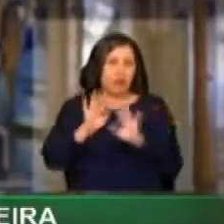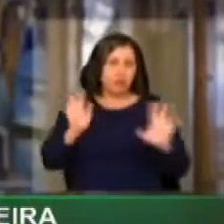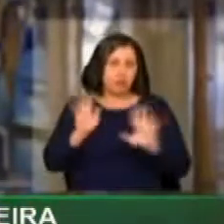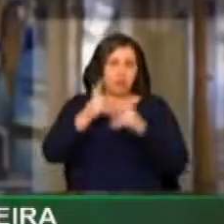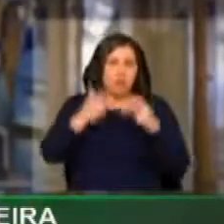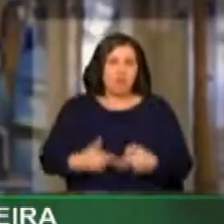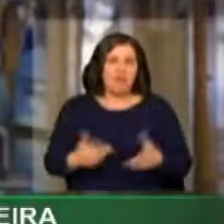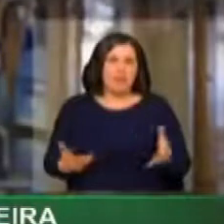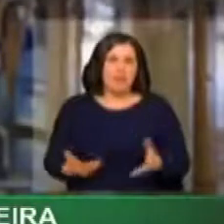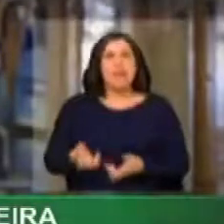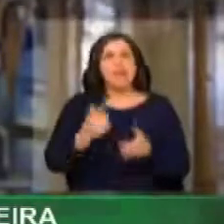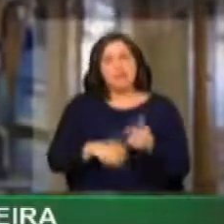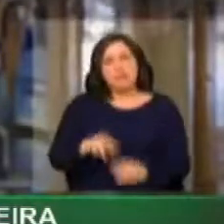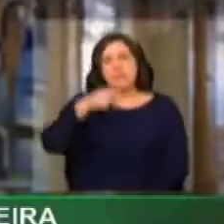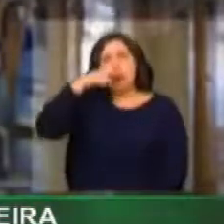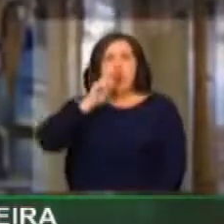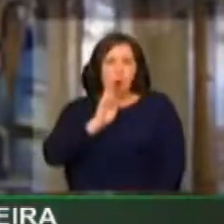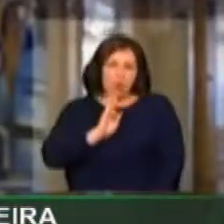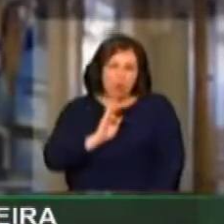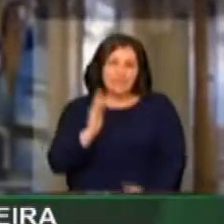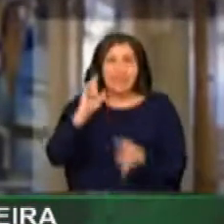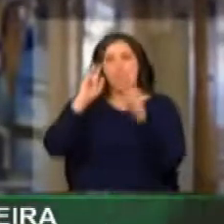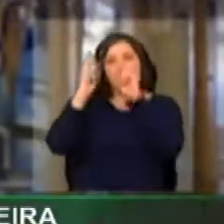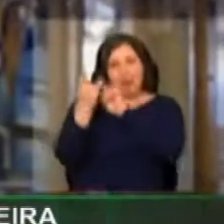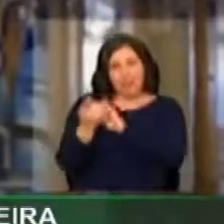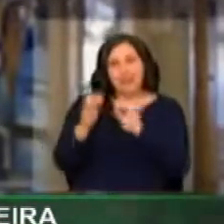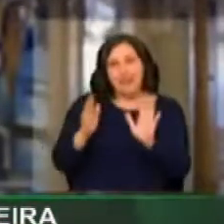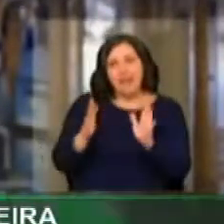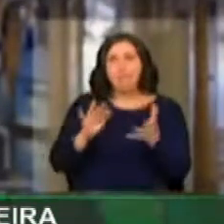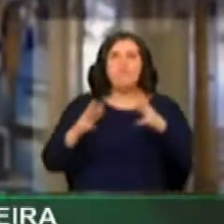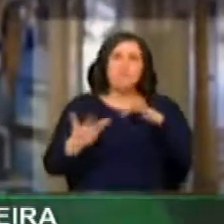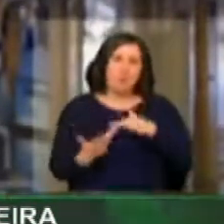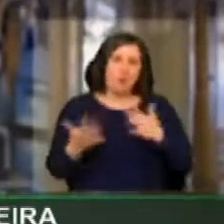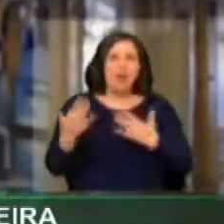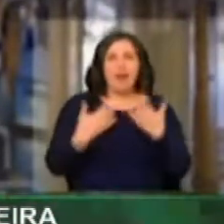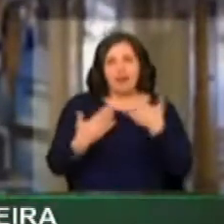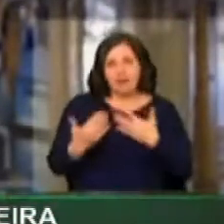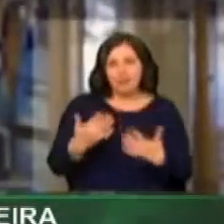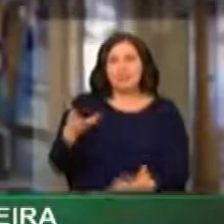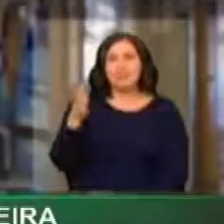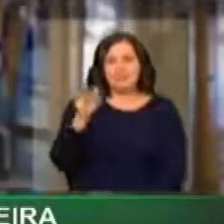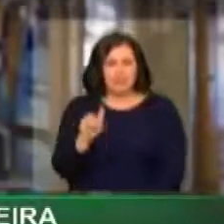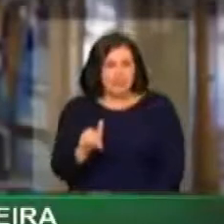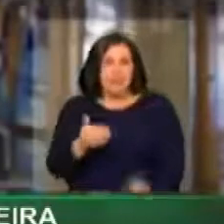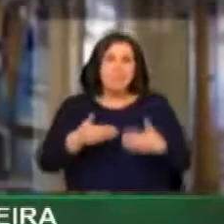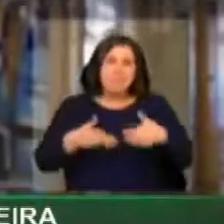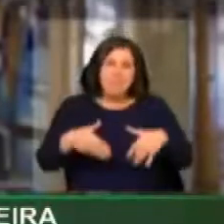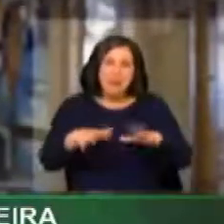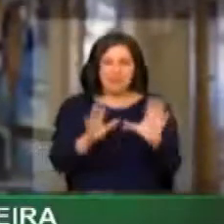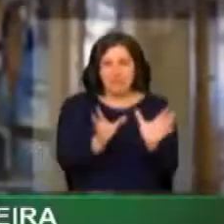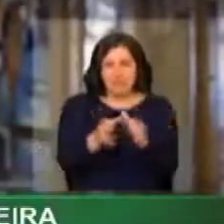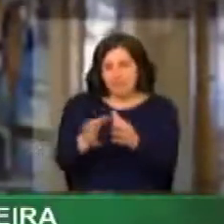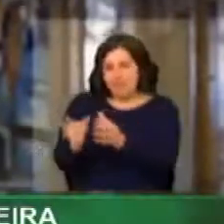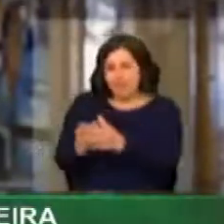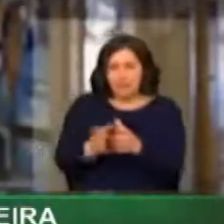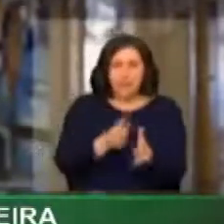la cortesía parlamentaria es parte del trabajo diario. Uno, más allá de los partidos, tiene concesiones